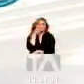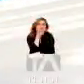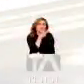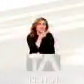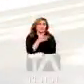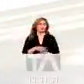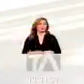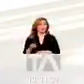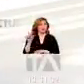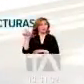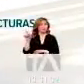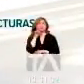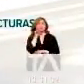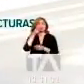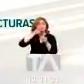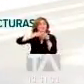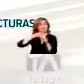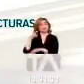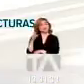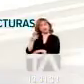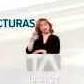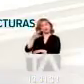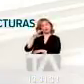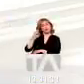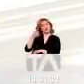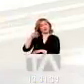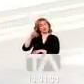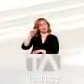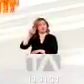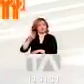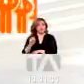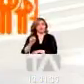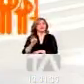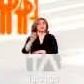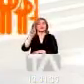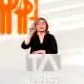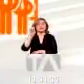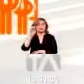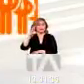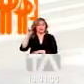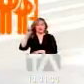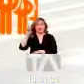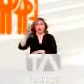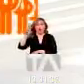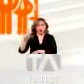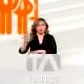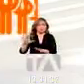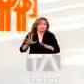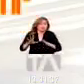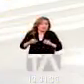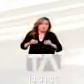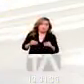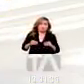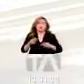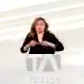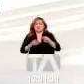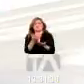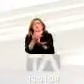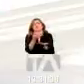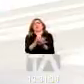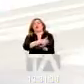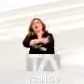de los involucrados es Ecuagran, como emisor de facturas. También está Delcorp, como quien acepta que se negocien esas facturas para